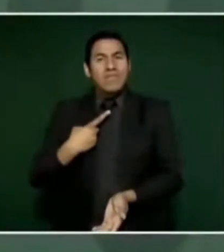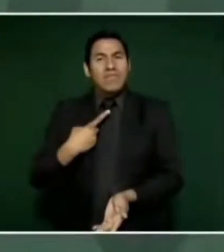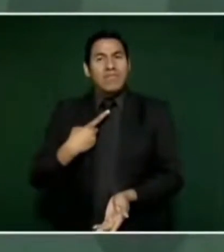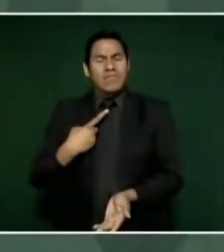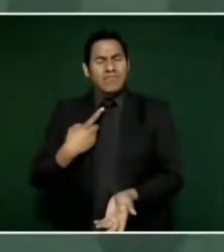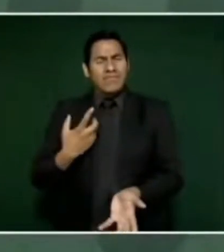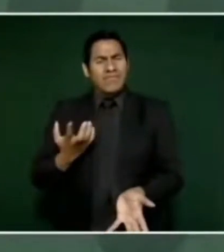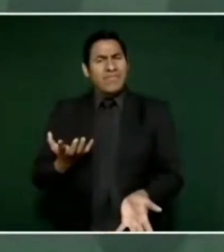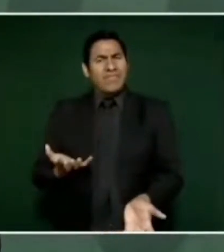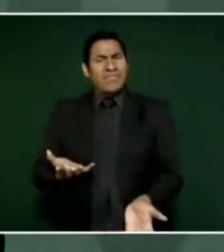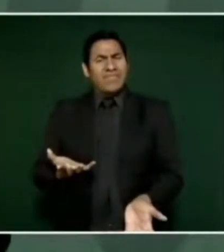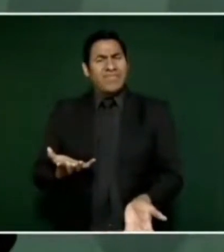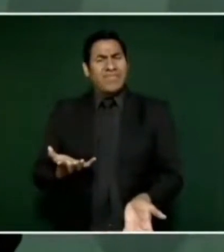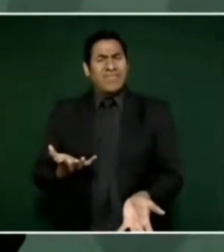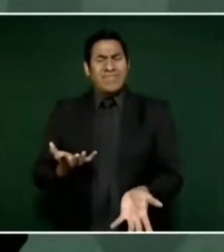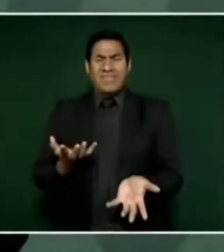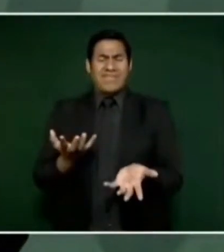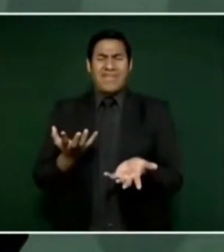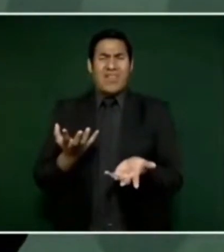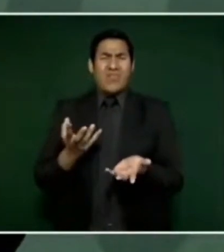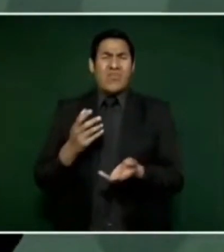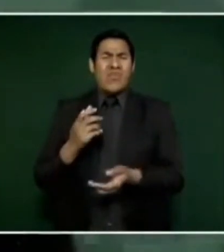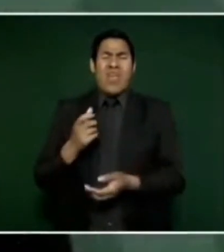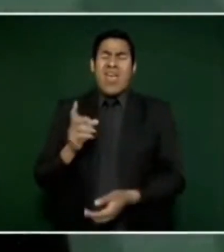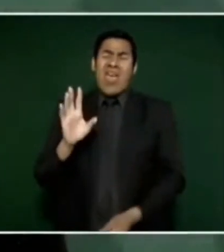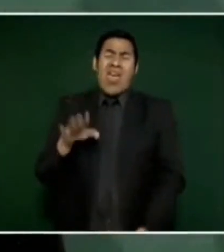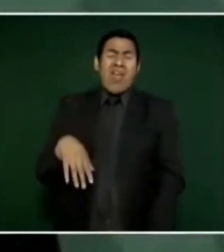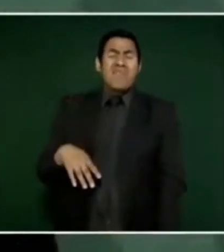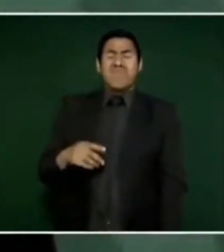Entonces sí, no es cualquier cosa, ¿no?